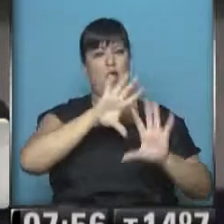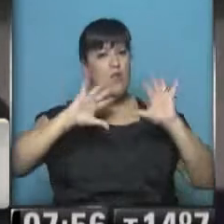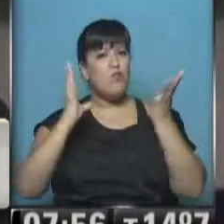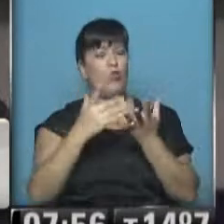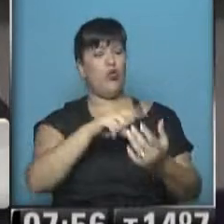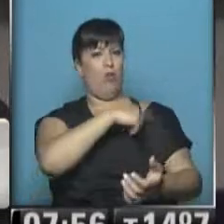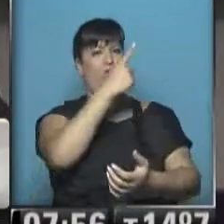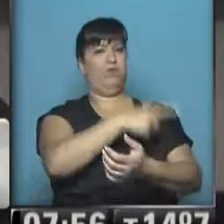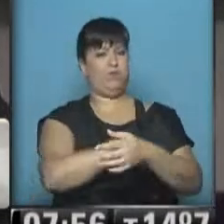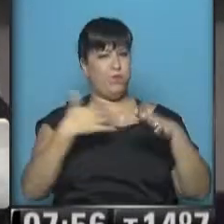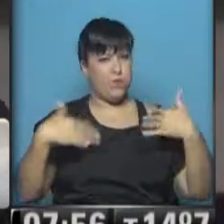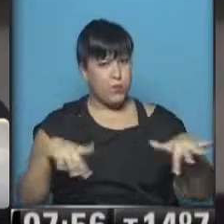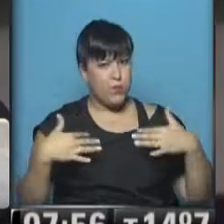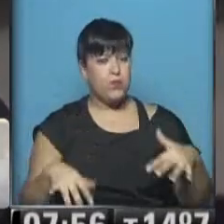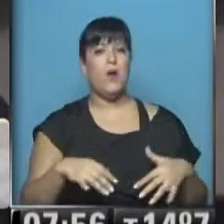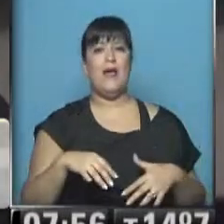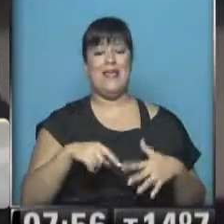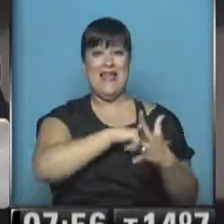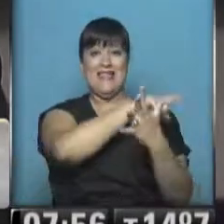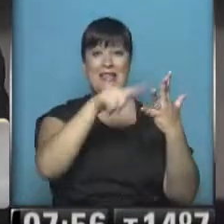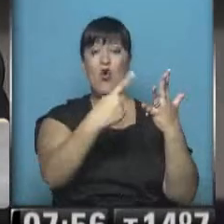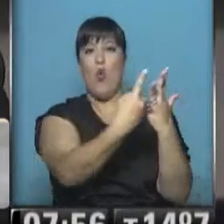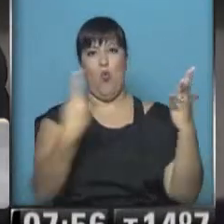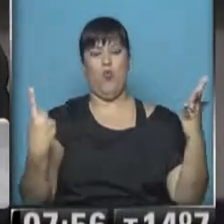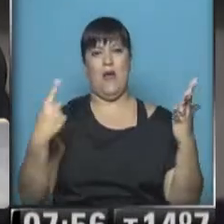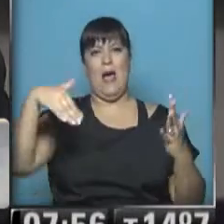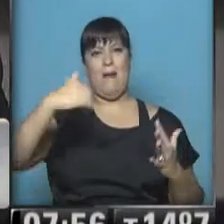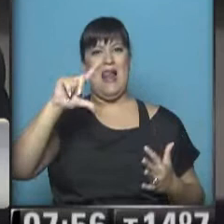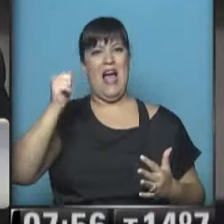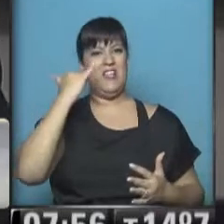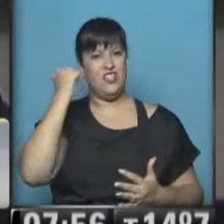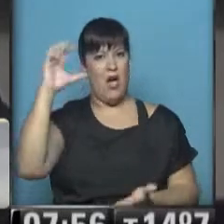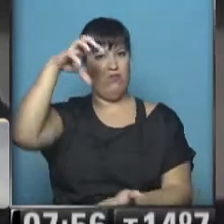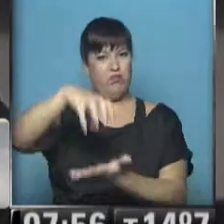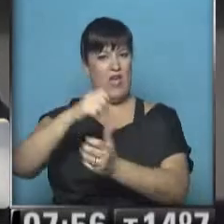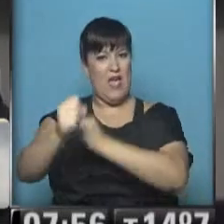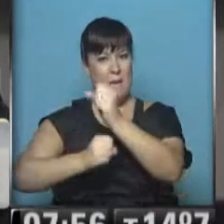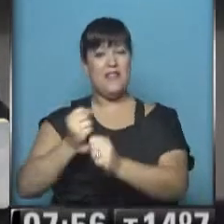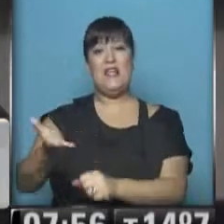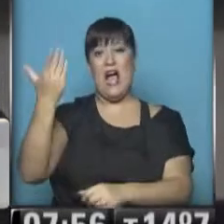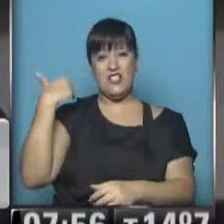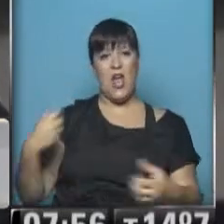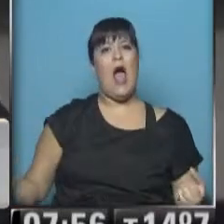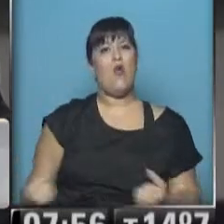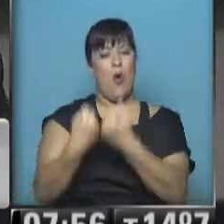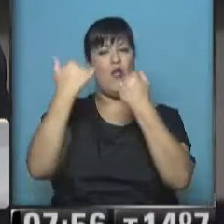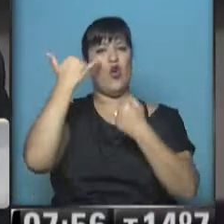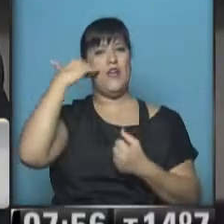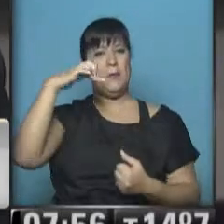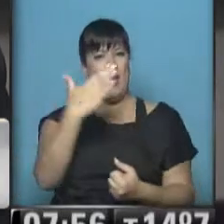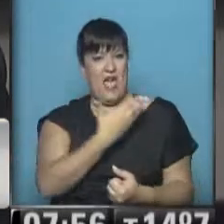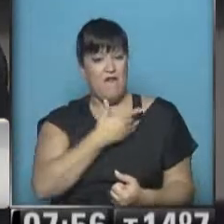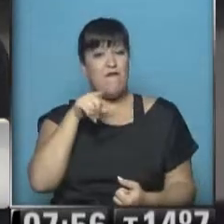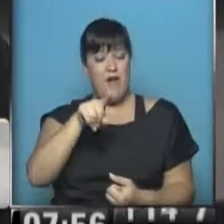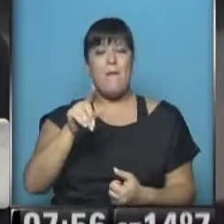verdadera mente de las cinco mayores empresas del mundo ayer suscribió el acuerdo con ypf para invertir en una